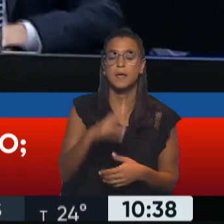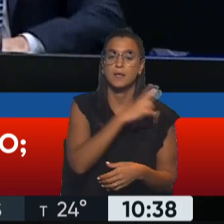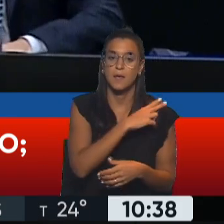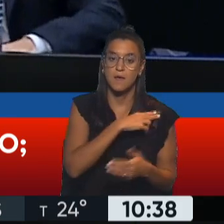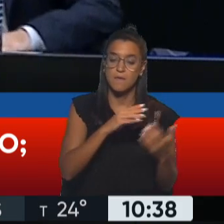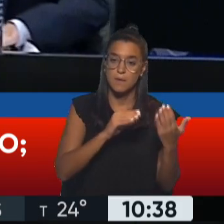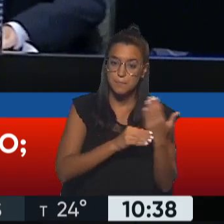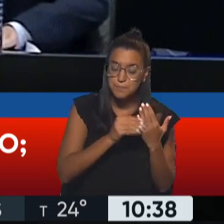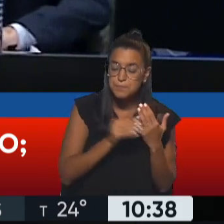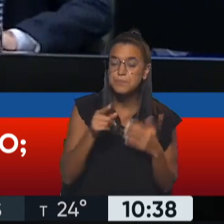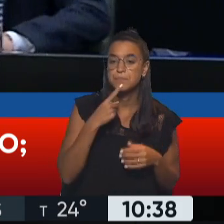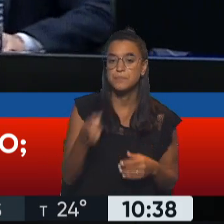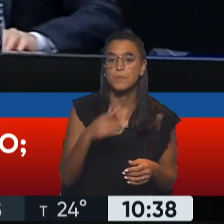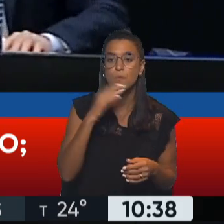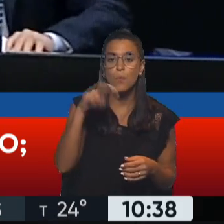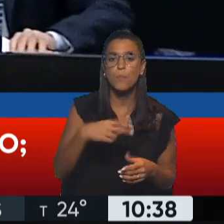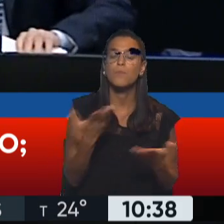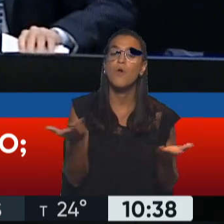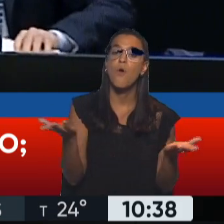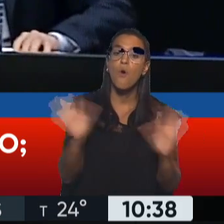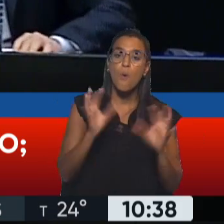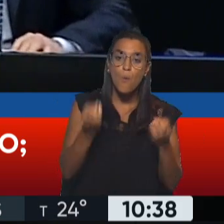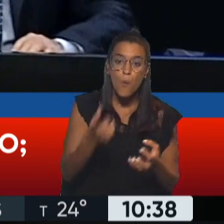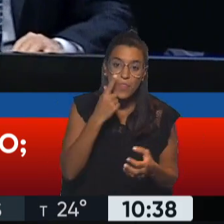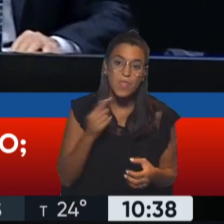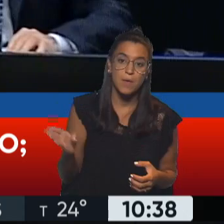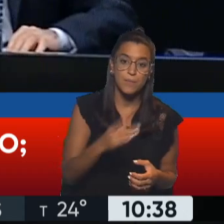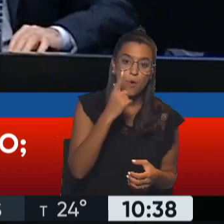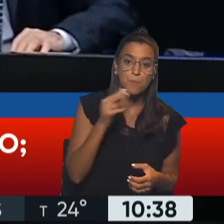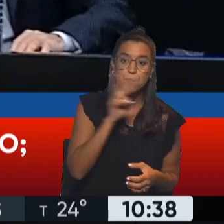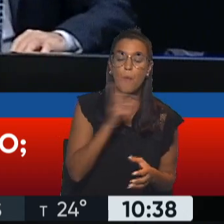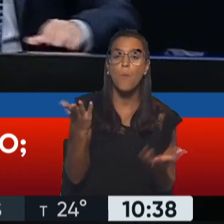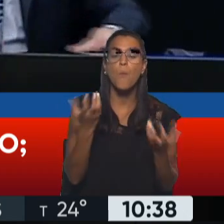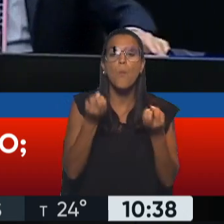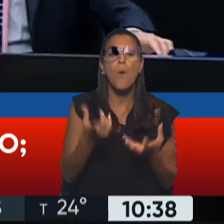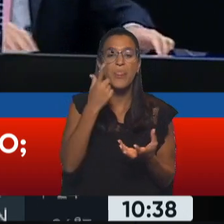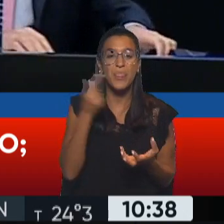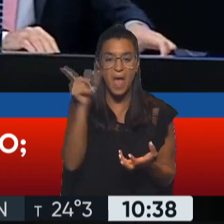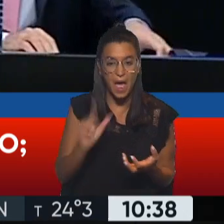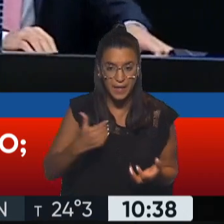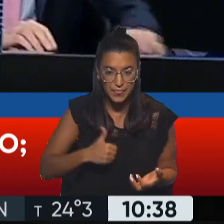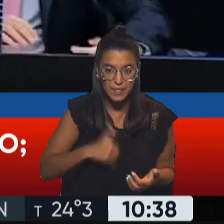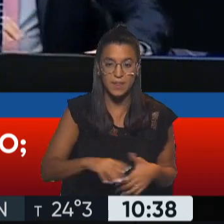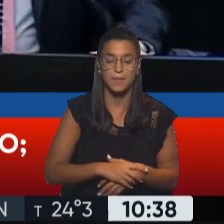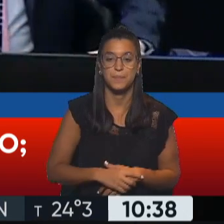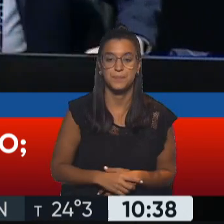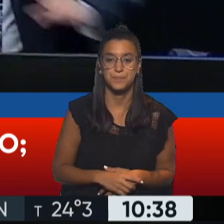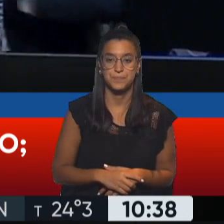Muchas gracias, Juan. Buen día a todas, a todos. Buen día, Argentina.